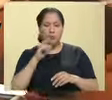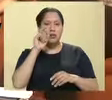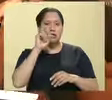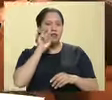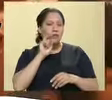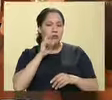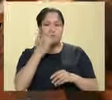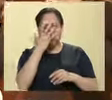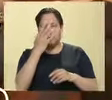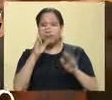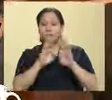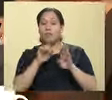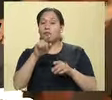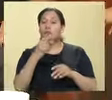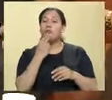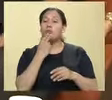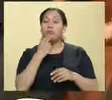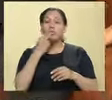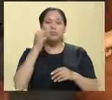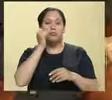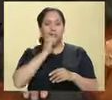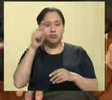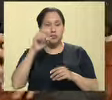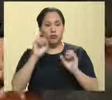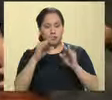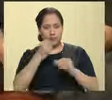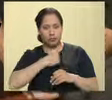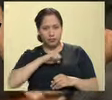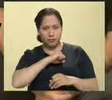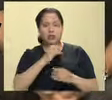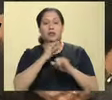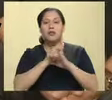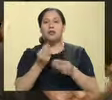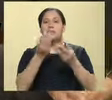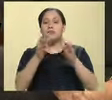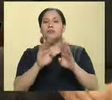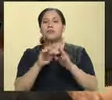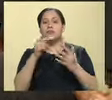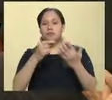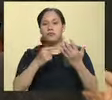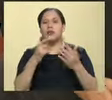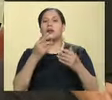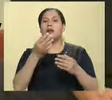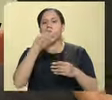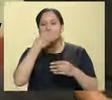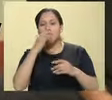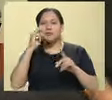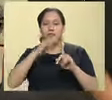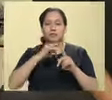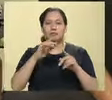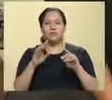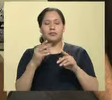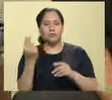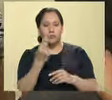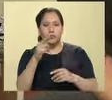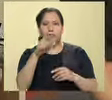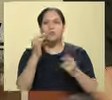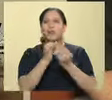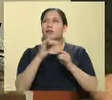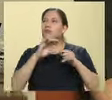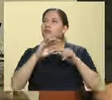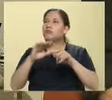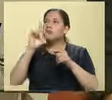campaña permanente Úsalo de la Secretaría de Salud brinda información sobre métodos anticonceptivos, así como